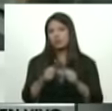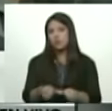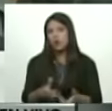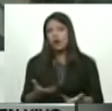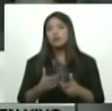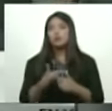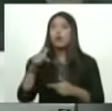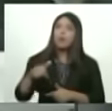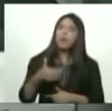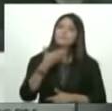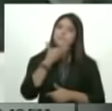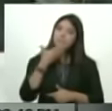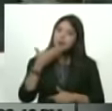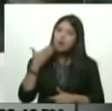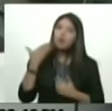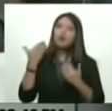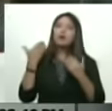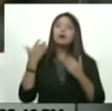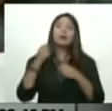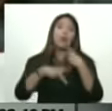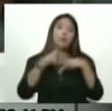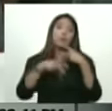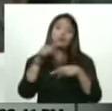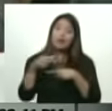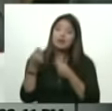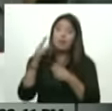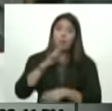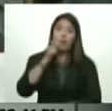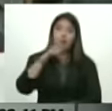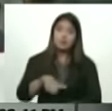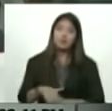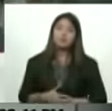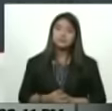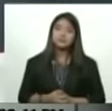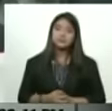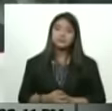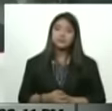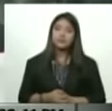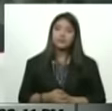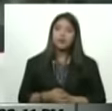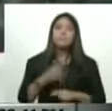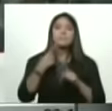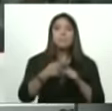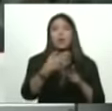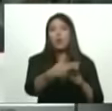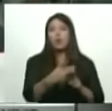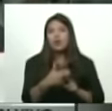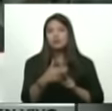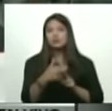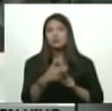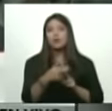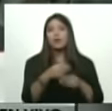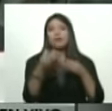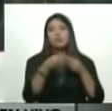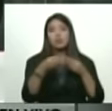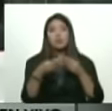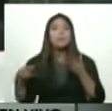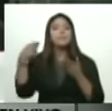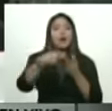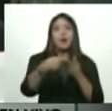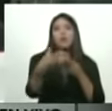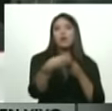poco más de holgura para cubrir sobre todo los costos de producción en Bolívar. ¿Okay? Y las líneas de crédito de divisas por divisas,